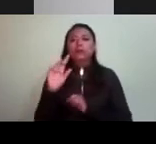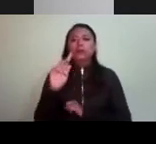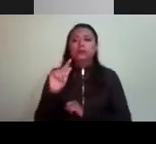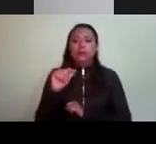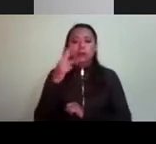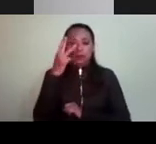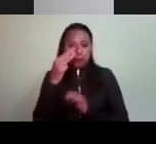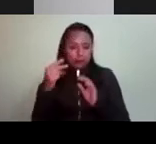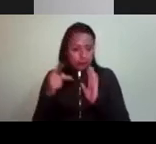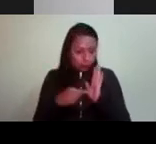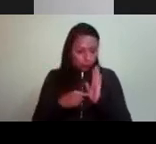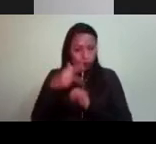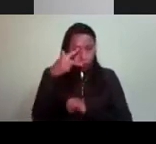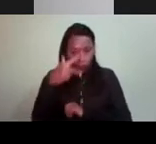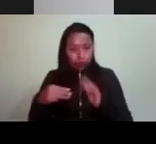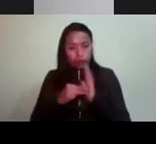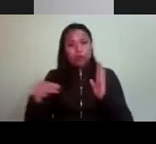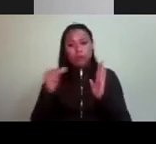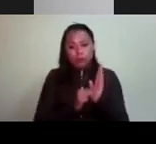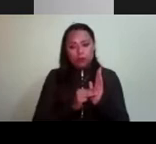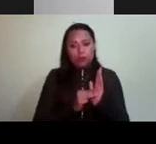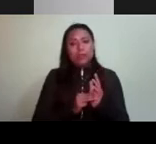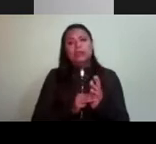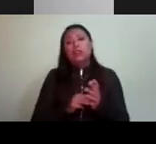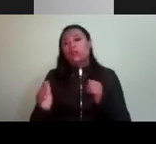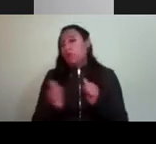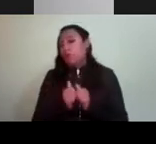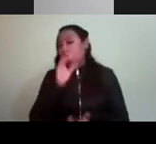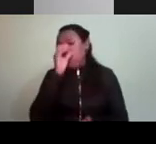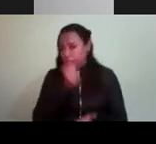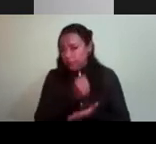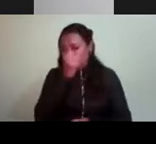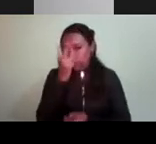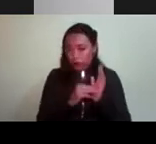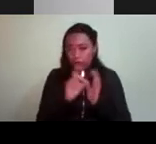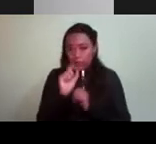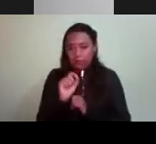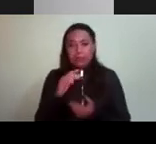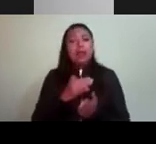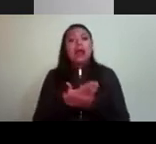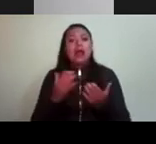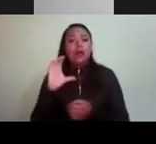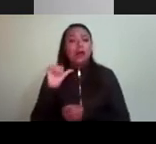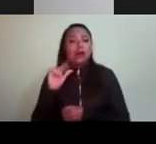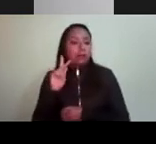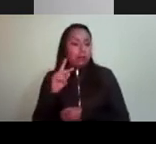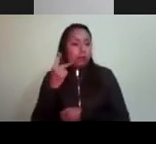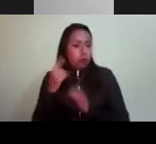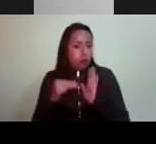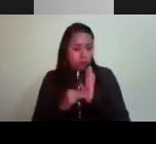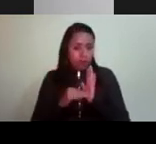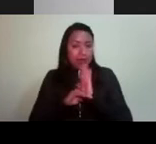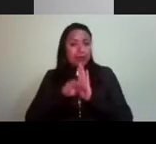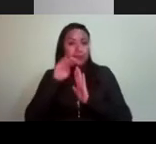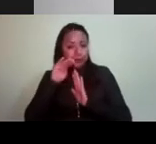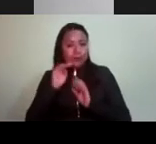de reducción con respecto al autorizado en 2020, el incremento del capítulo 1000 que se ejerce de manera centralizada,